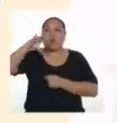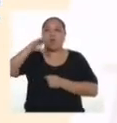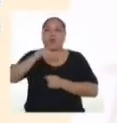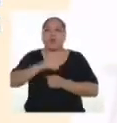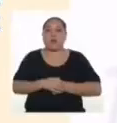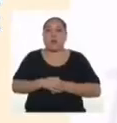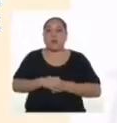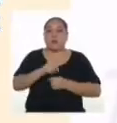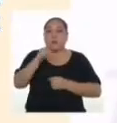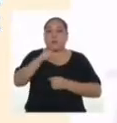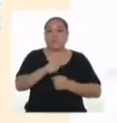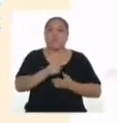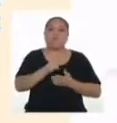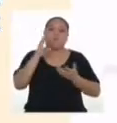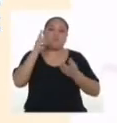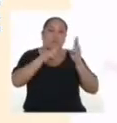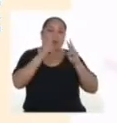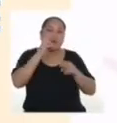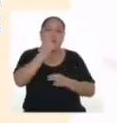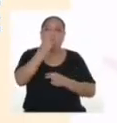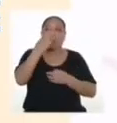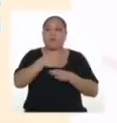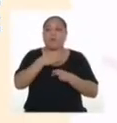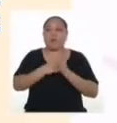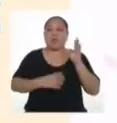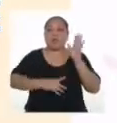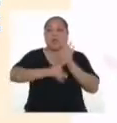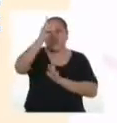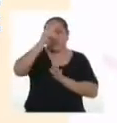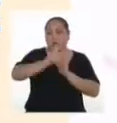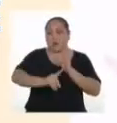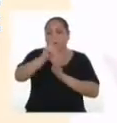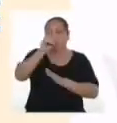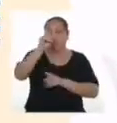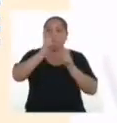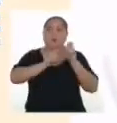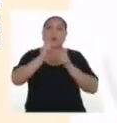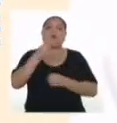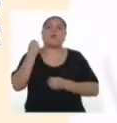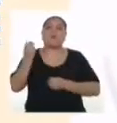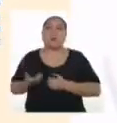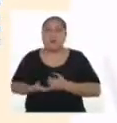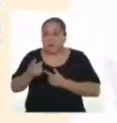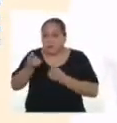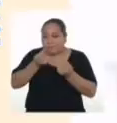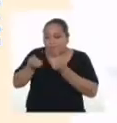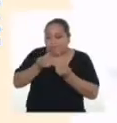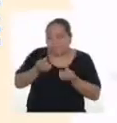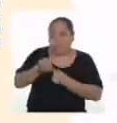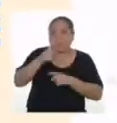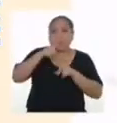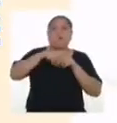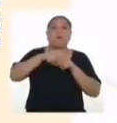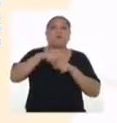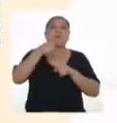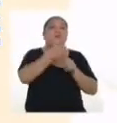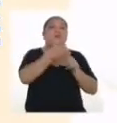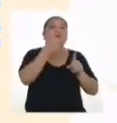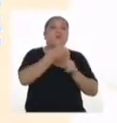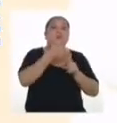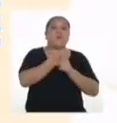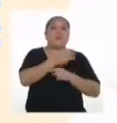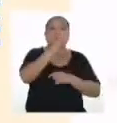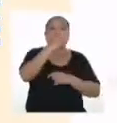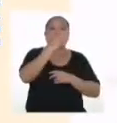cuenca condiciona de alguna manera el desarrollo humano, pues canaliza según su propia estructura y